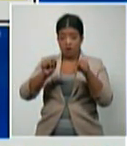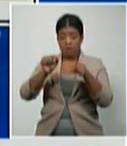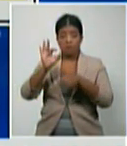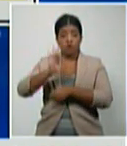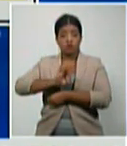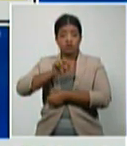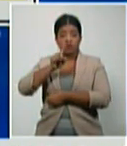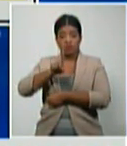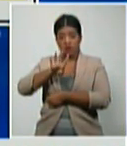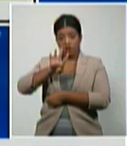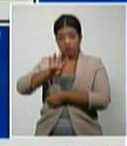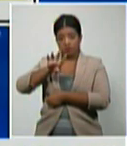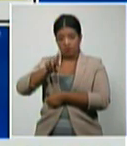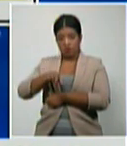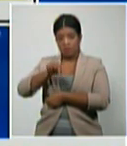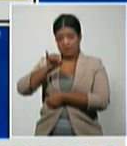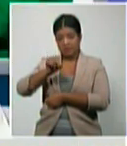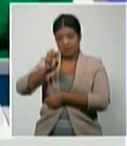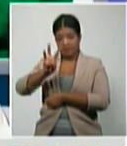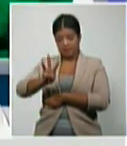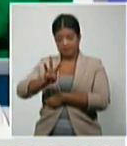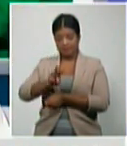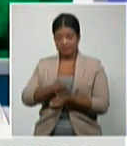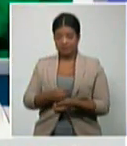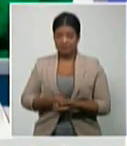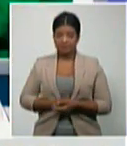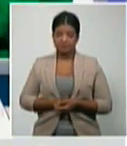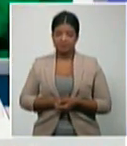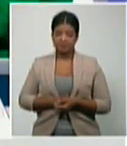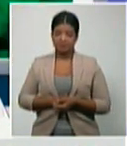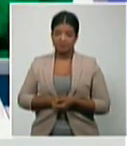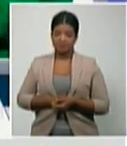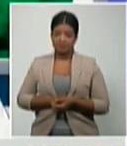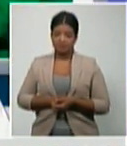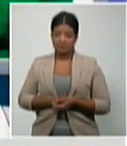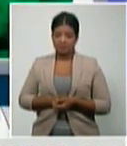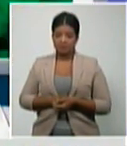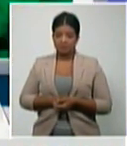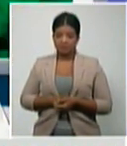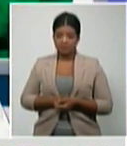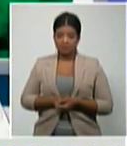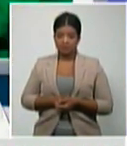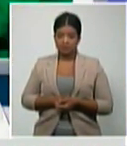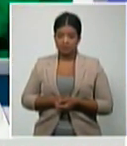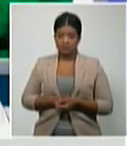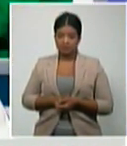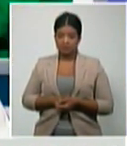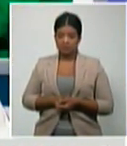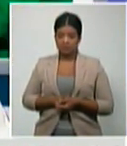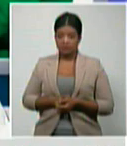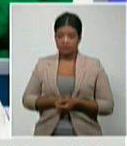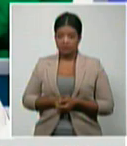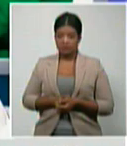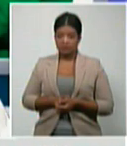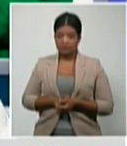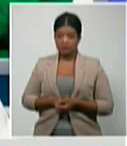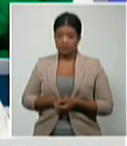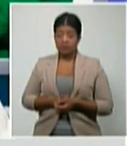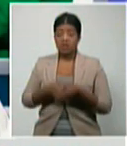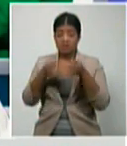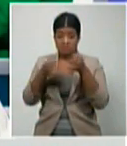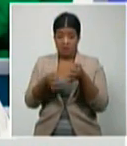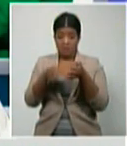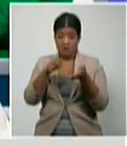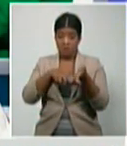14,63 por 100.000 habitantes. Esto es provincia. Si vamos a la tasa de incidencia